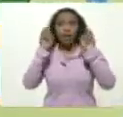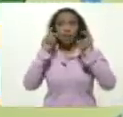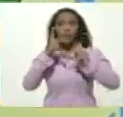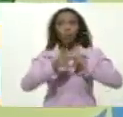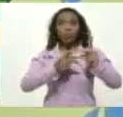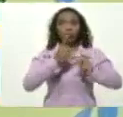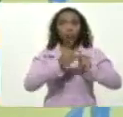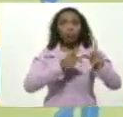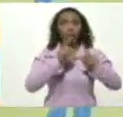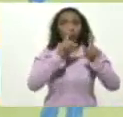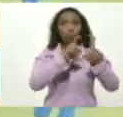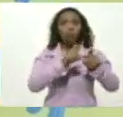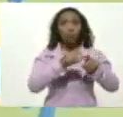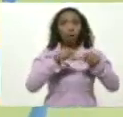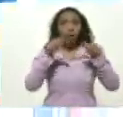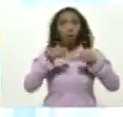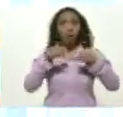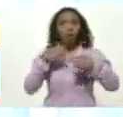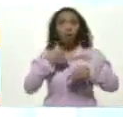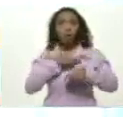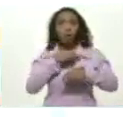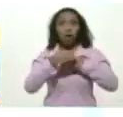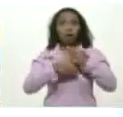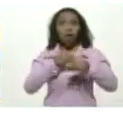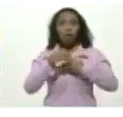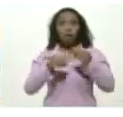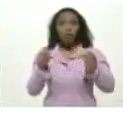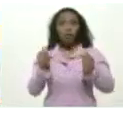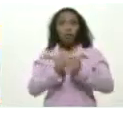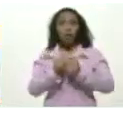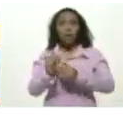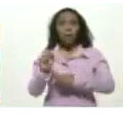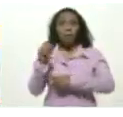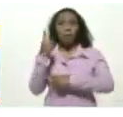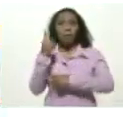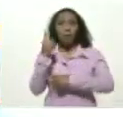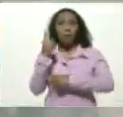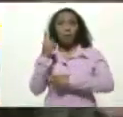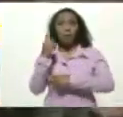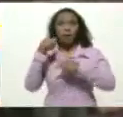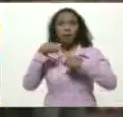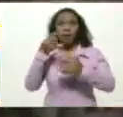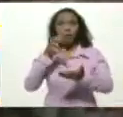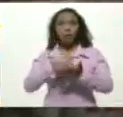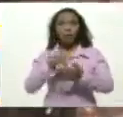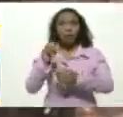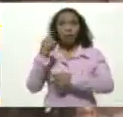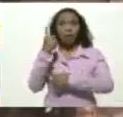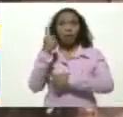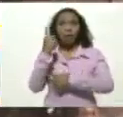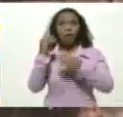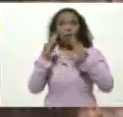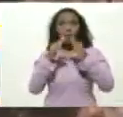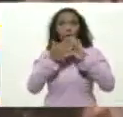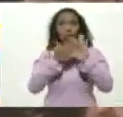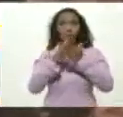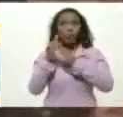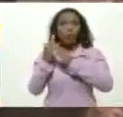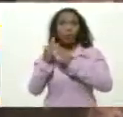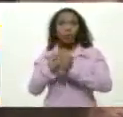presidente. Aquí nos encontramos con el primer vivero del Estado, el primer vivero comunal,